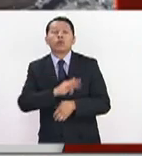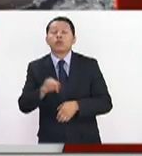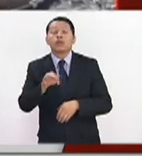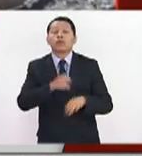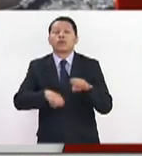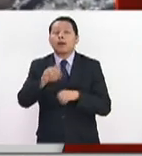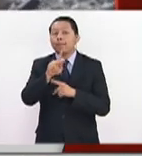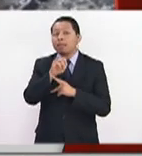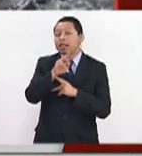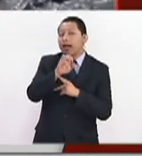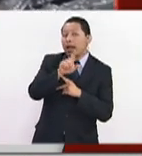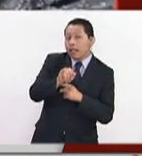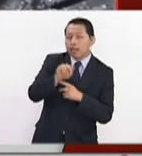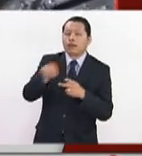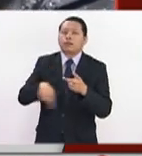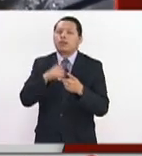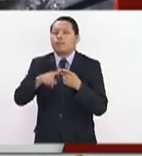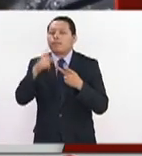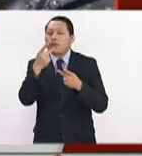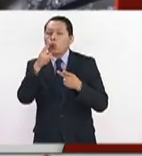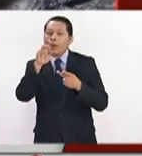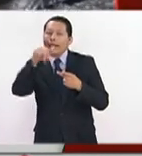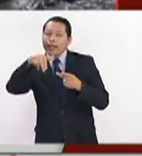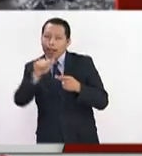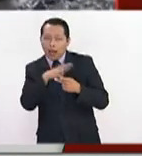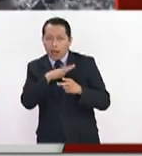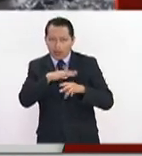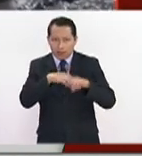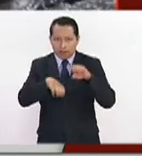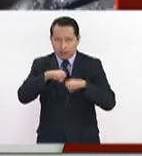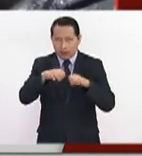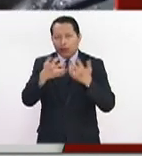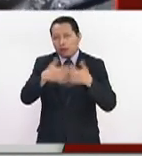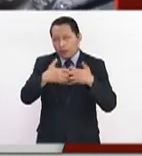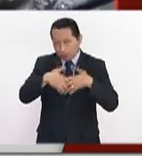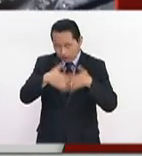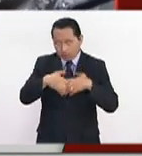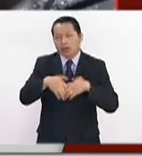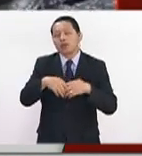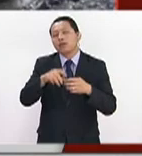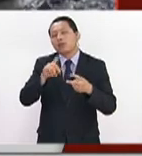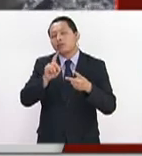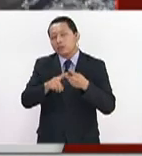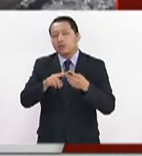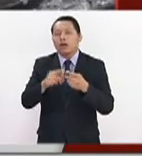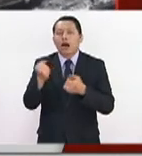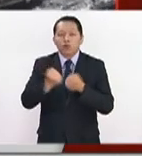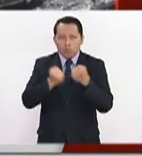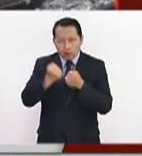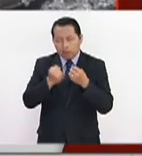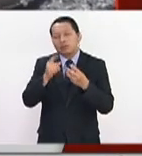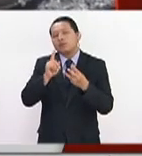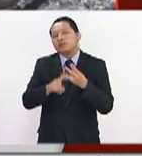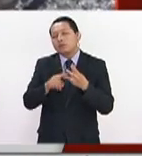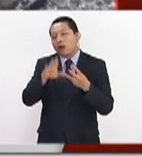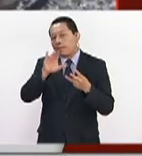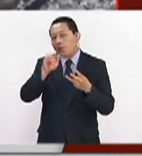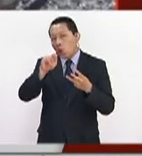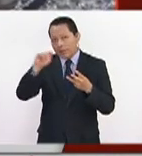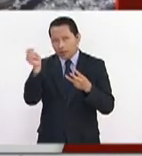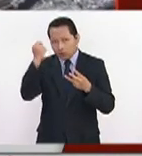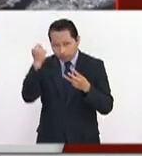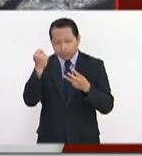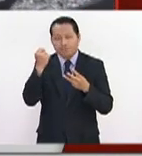como Pirelli o como Purina, que reciben a gente de industrial, de automotriz, de biotecnológica